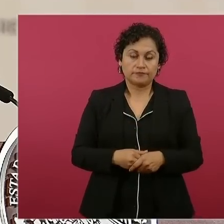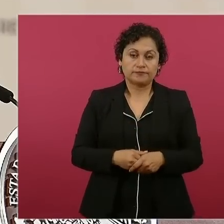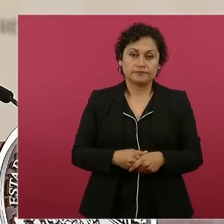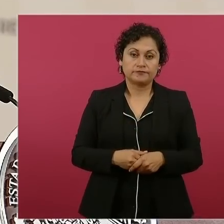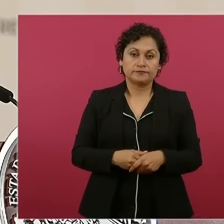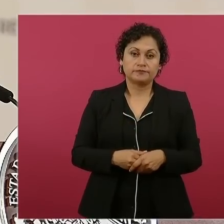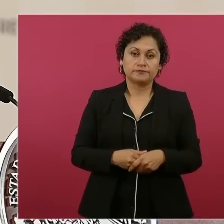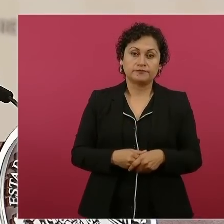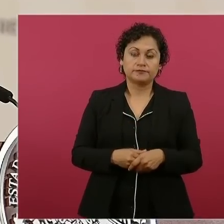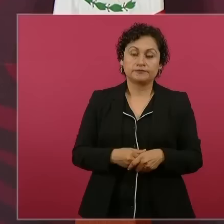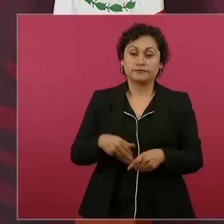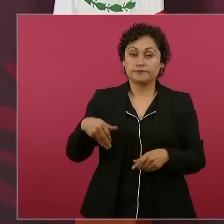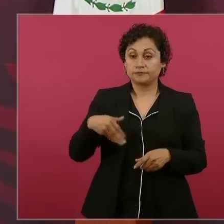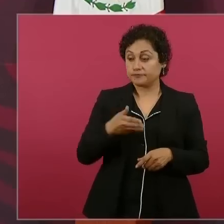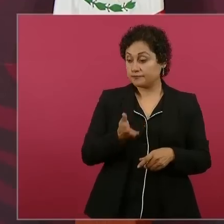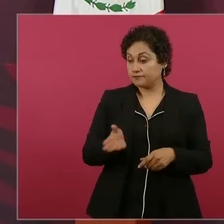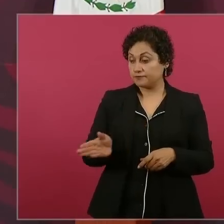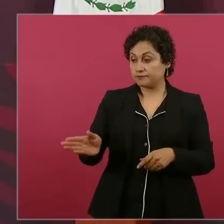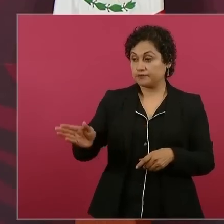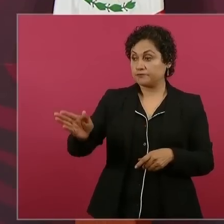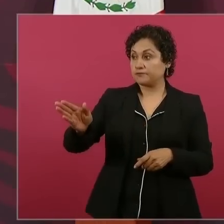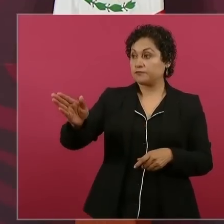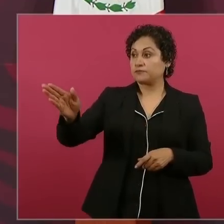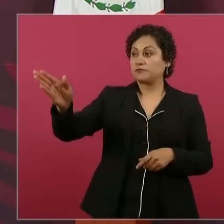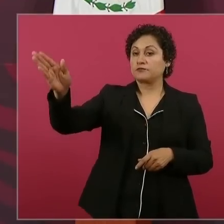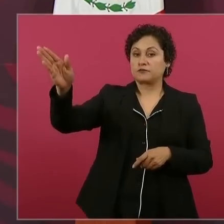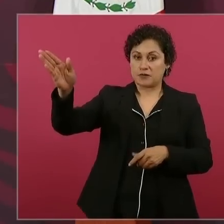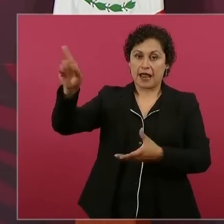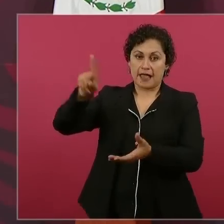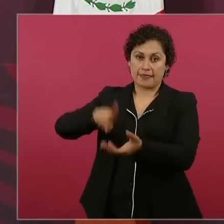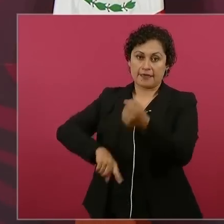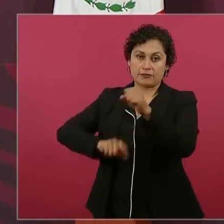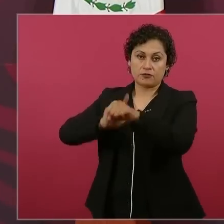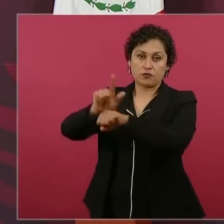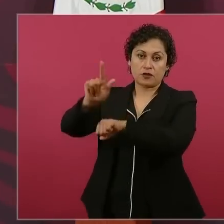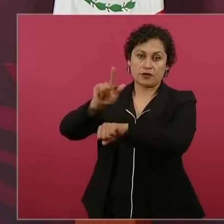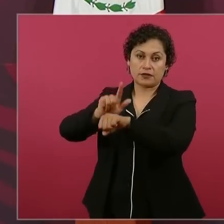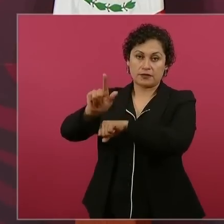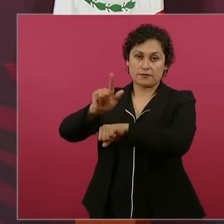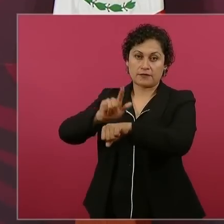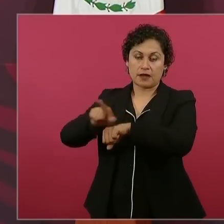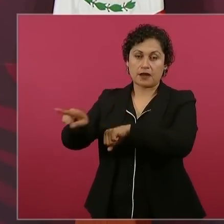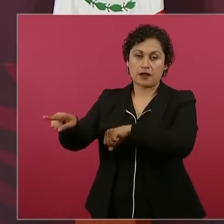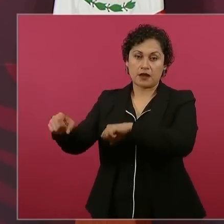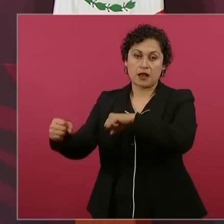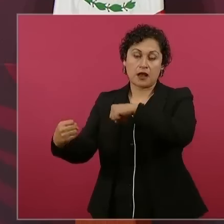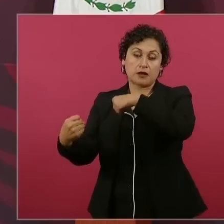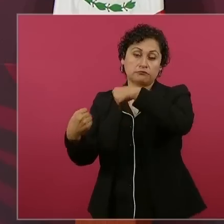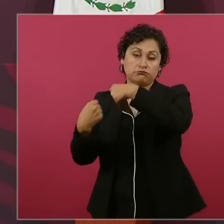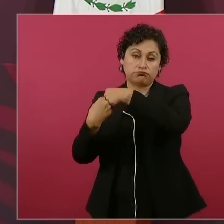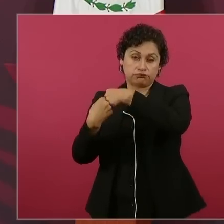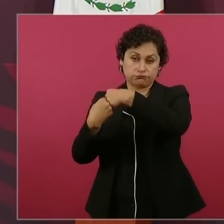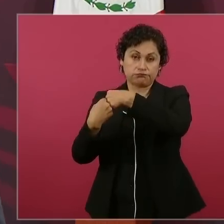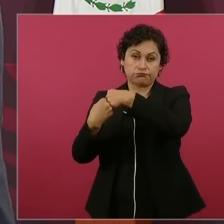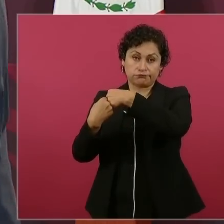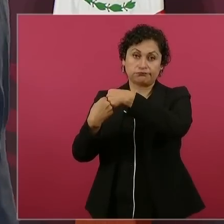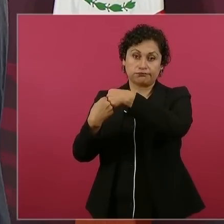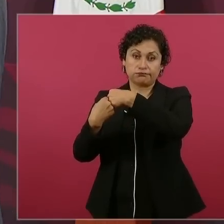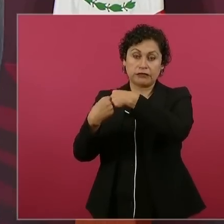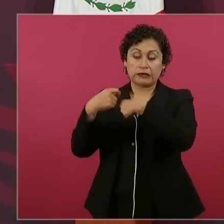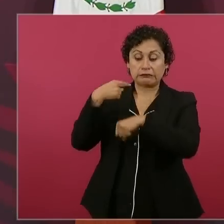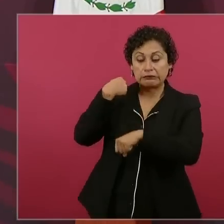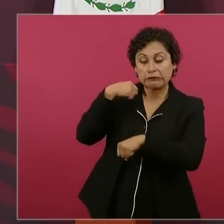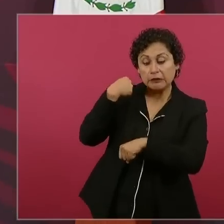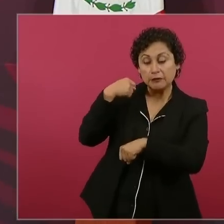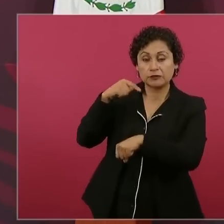Hacia arriba, ya entrando a Guatemala, en el límite casi de Tabasco